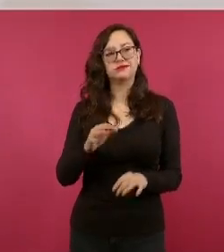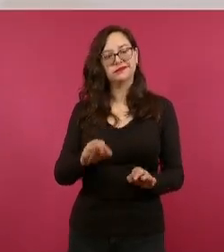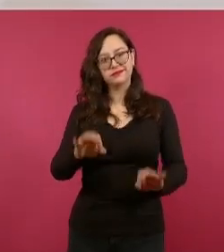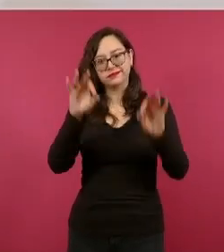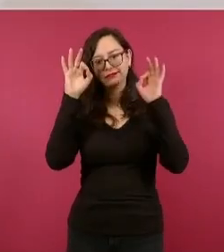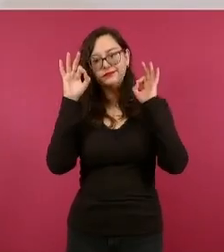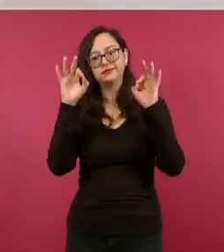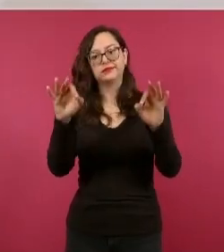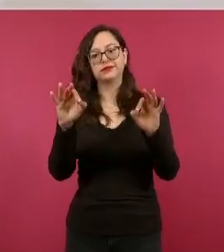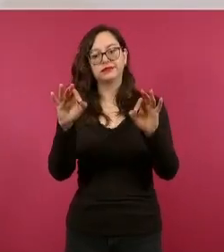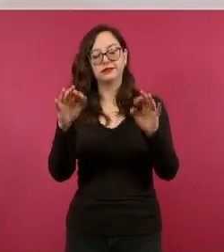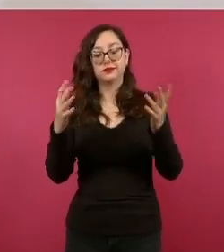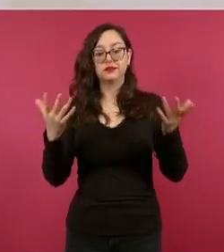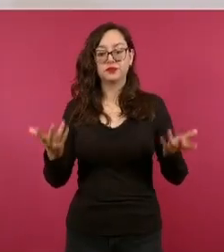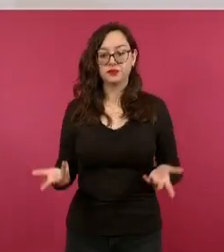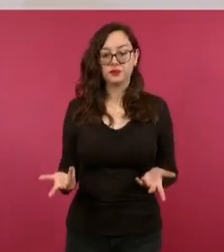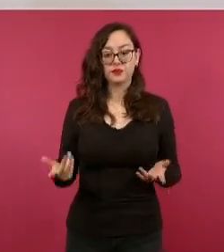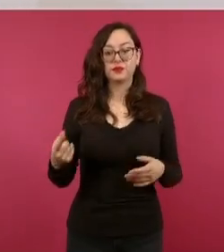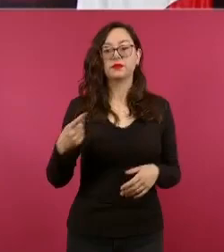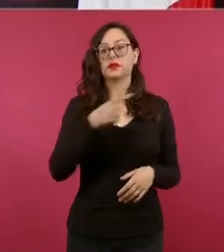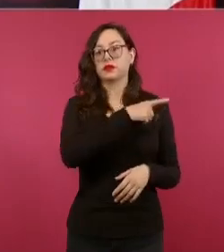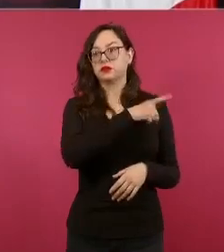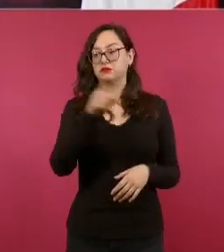porque ha habido una disminución